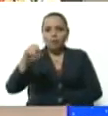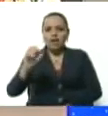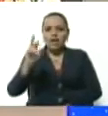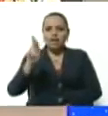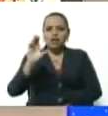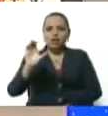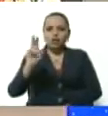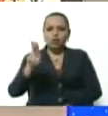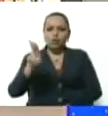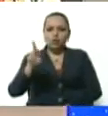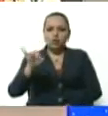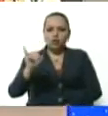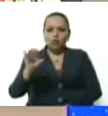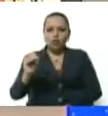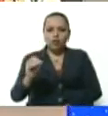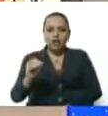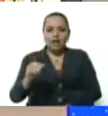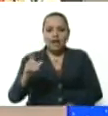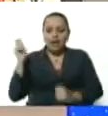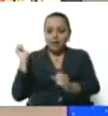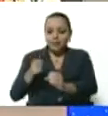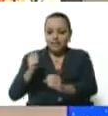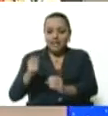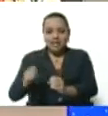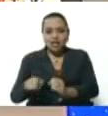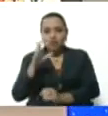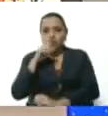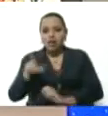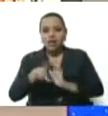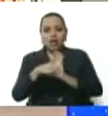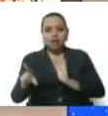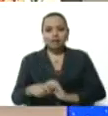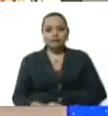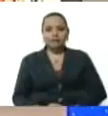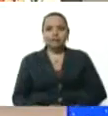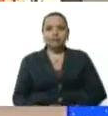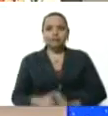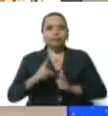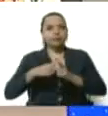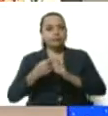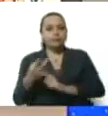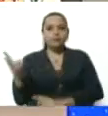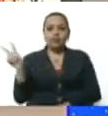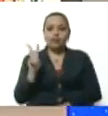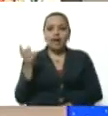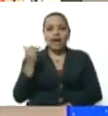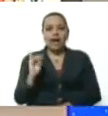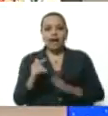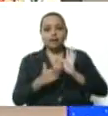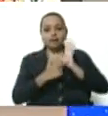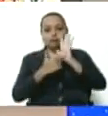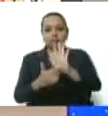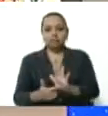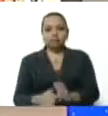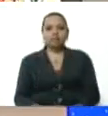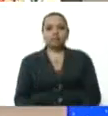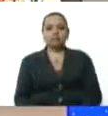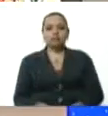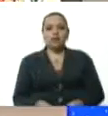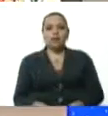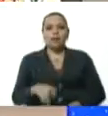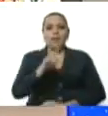ilegal en toda la extensión del territorio. Bueno, Venezuela ha presentado